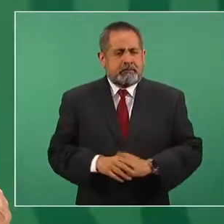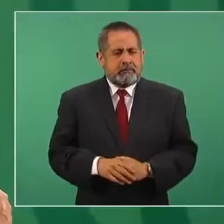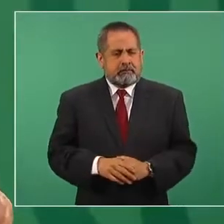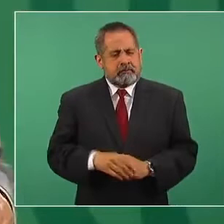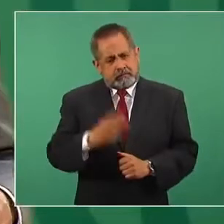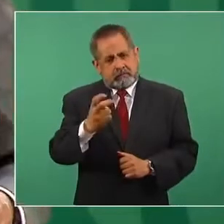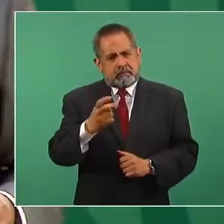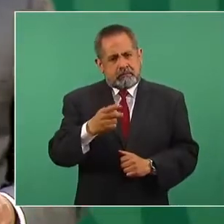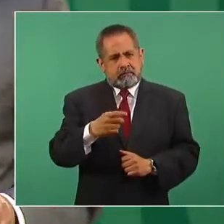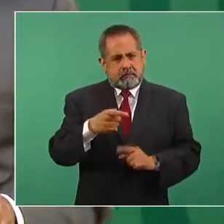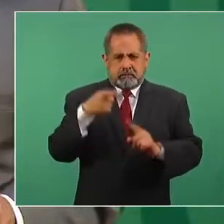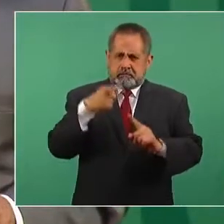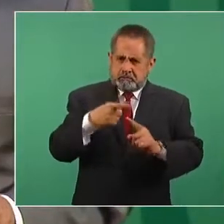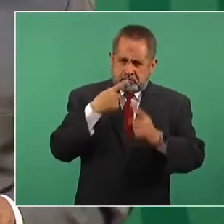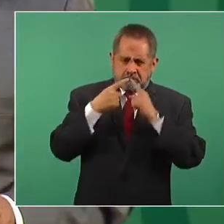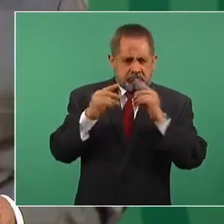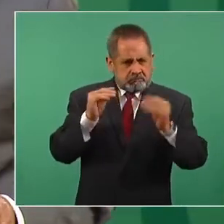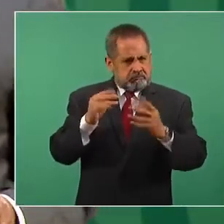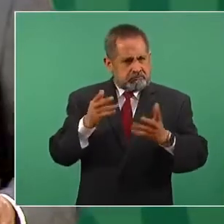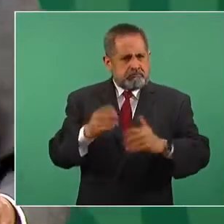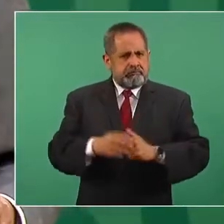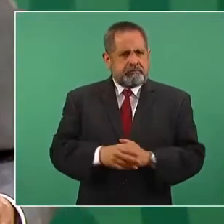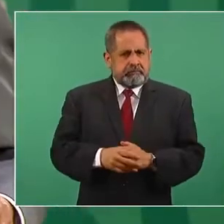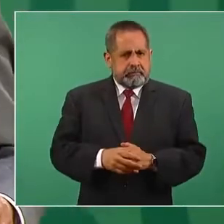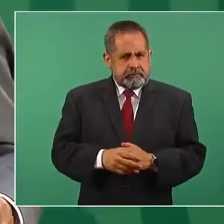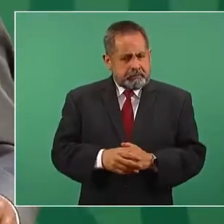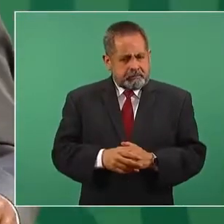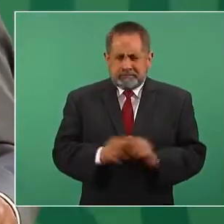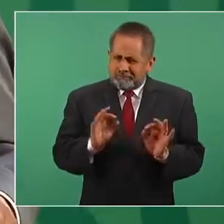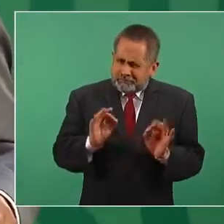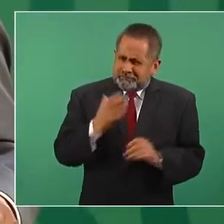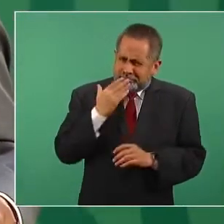Ese es un buen debate, en buen plan.